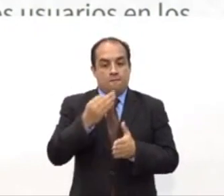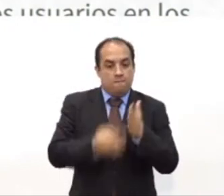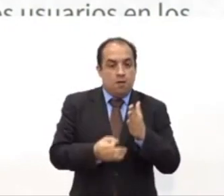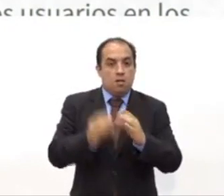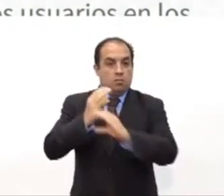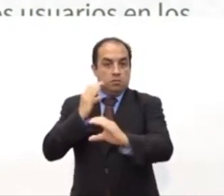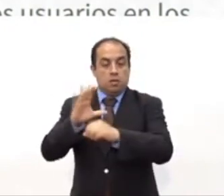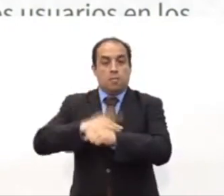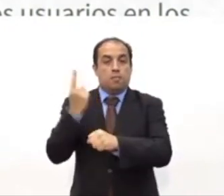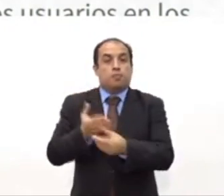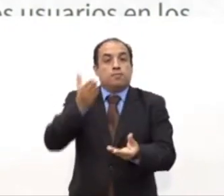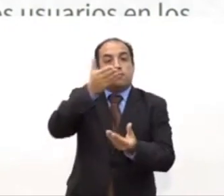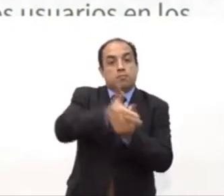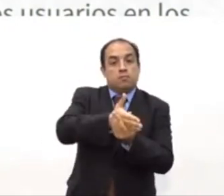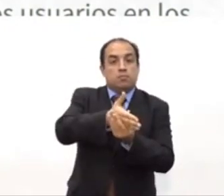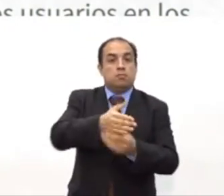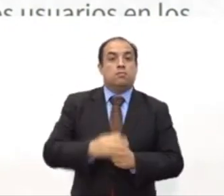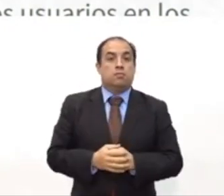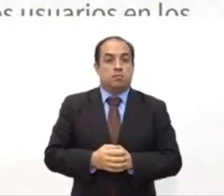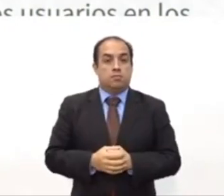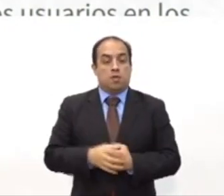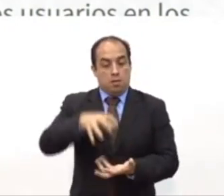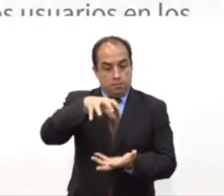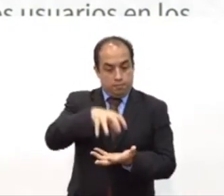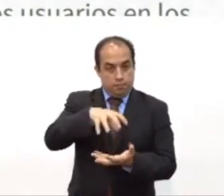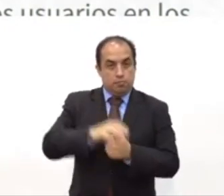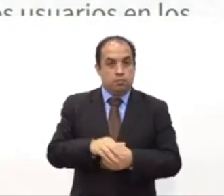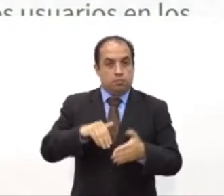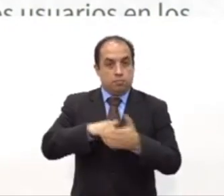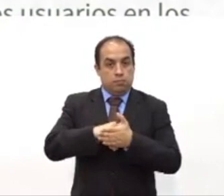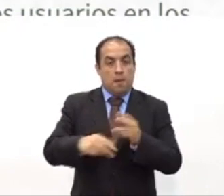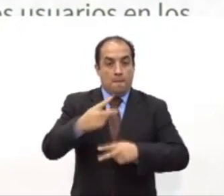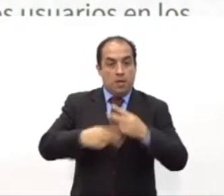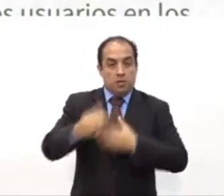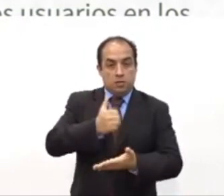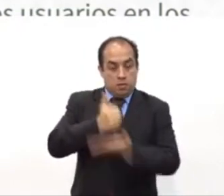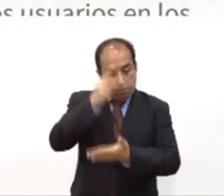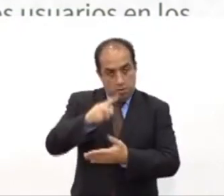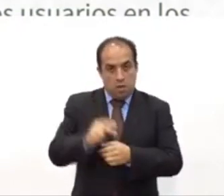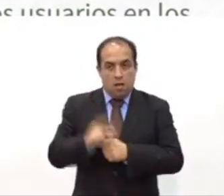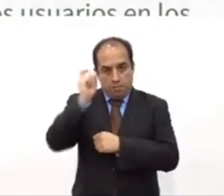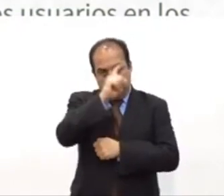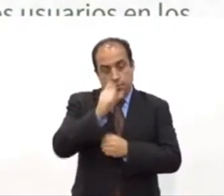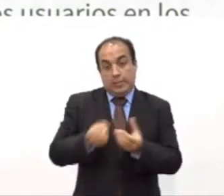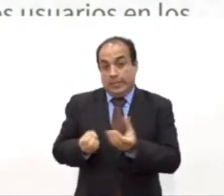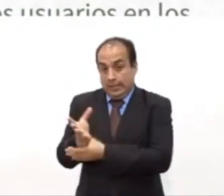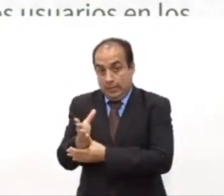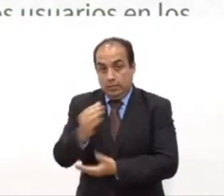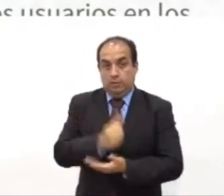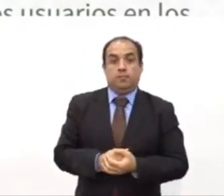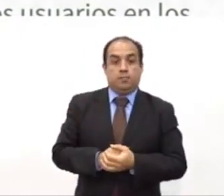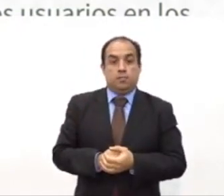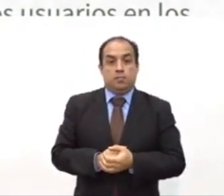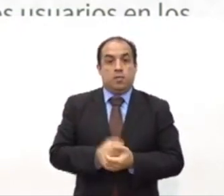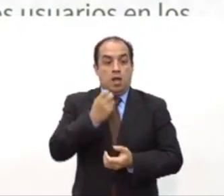completo las seis líneas del metro afectadas por su parte andrés lajous oslo a esta director de ese móvil dijo que regularmente habrá